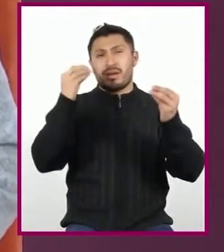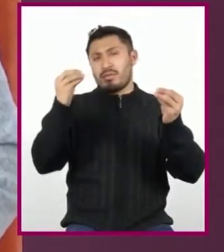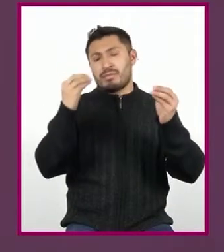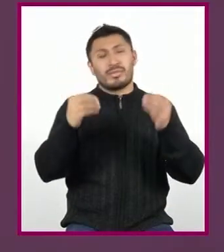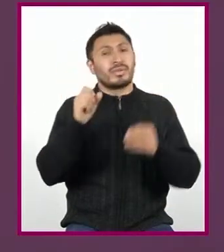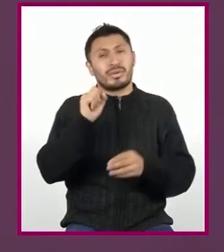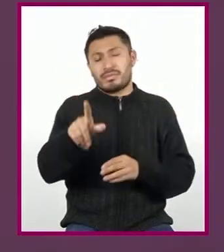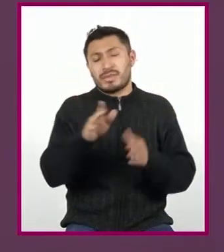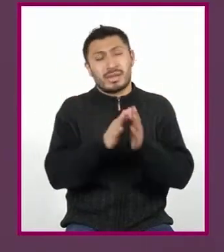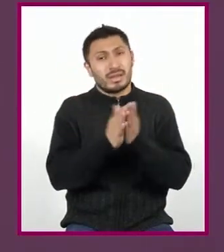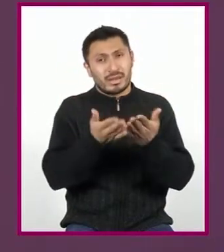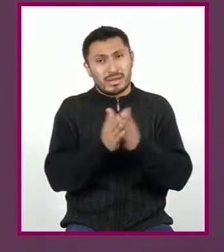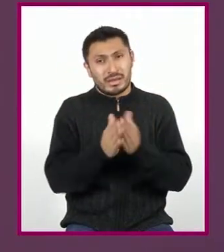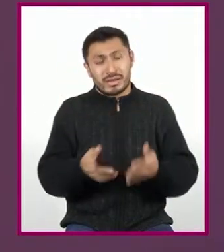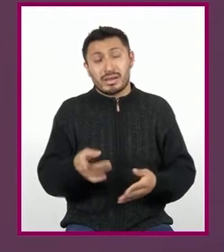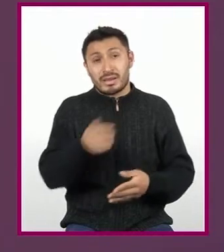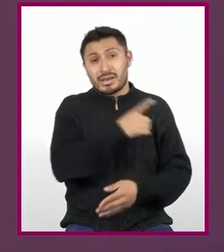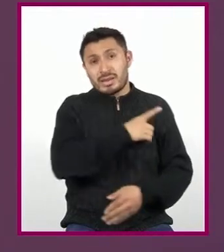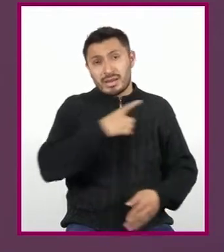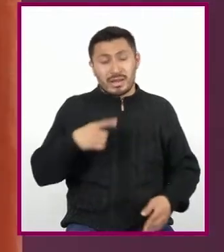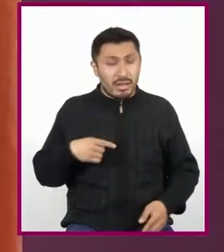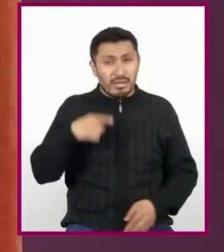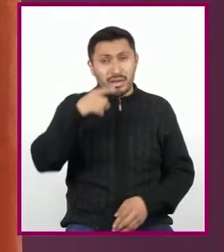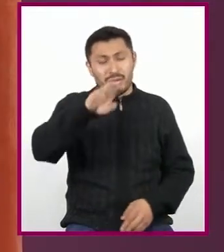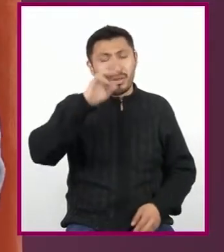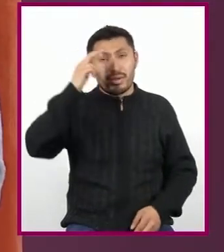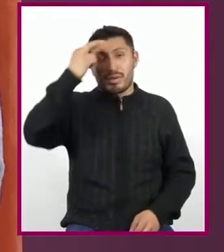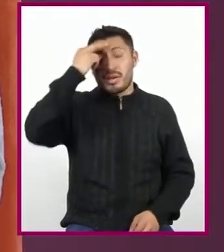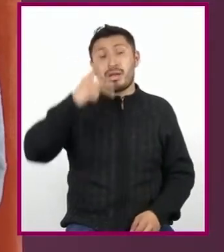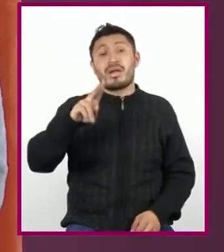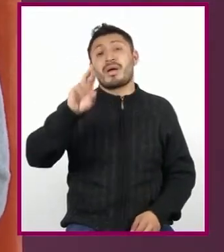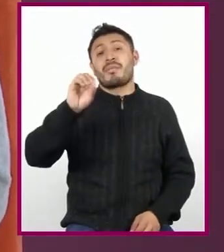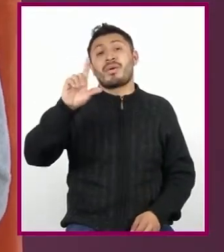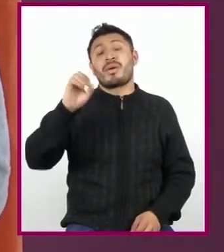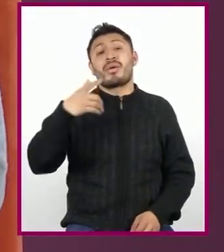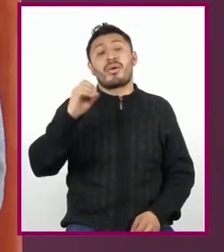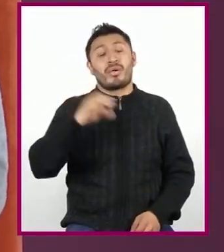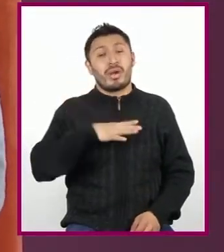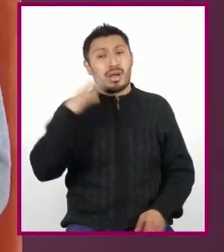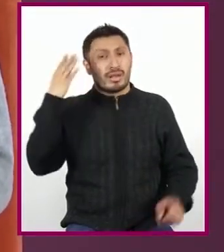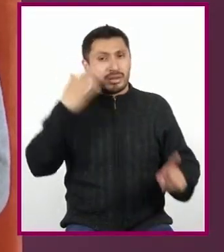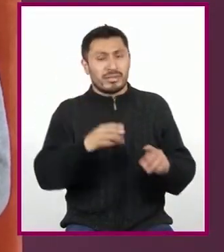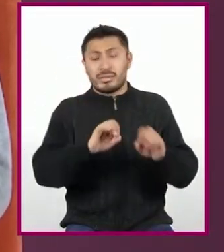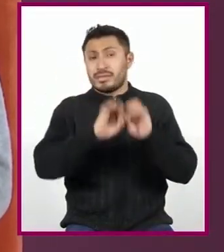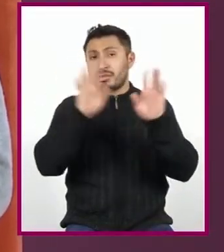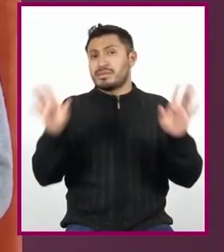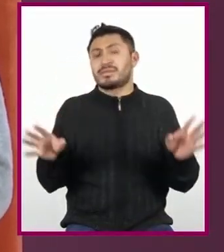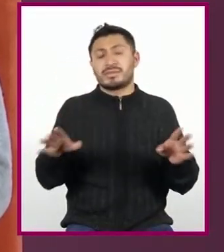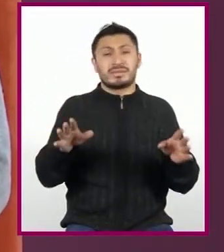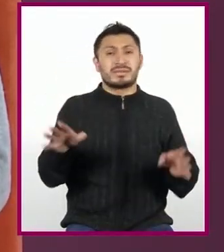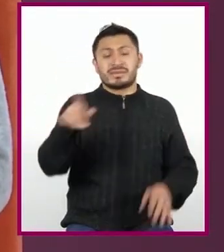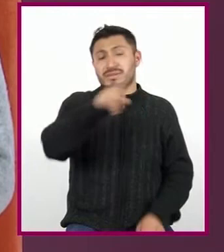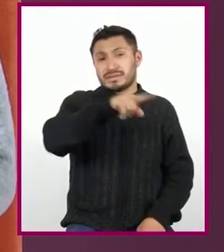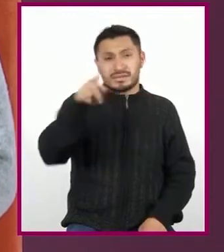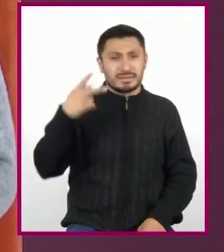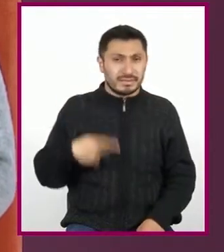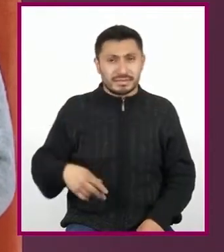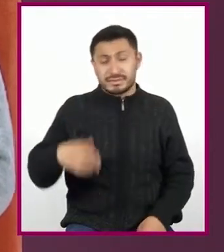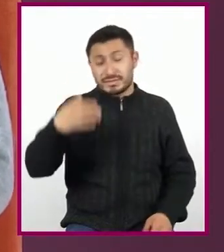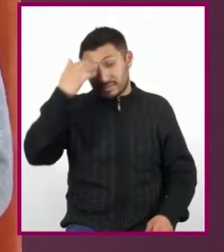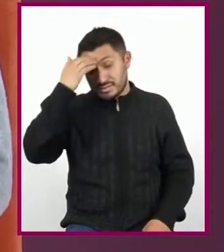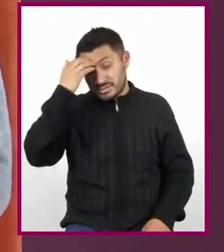para proporcionar información puntual y objetiva. Por último, veamos lo que Eila aporta a esta